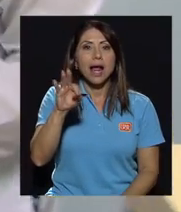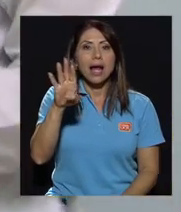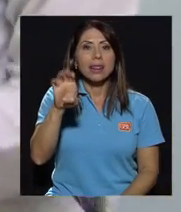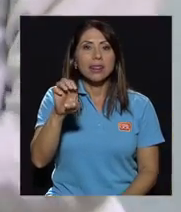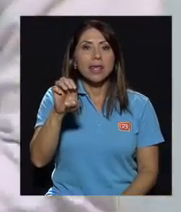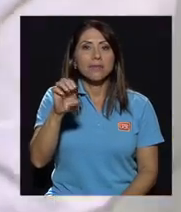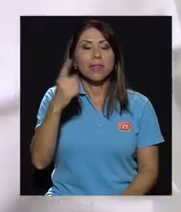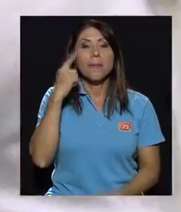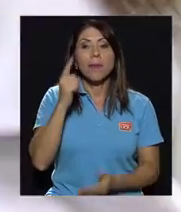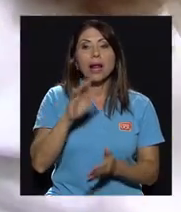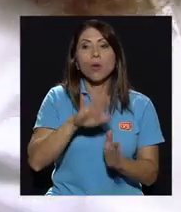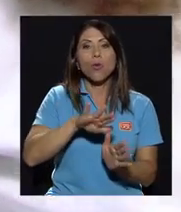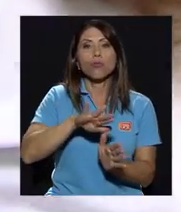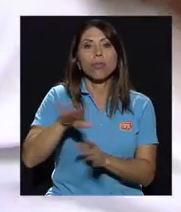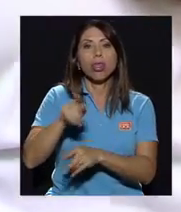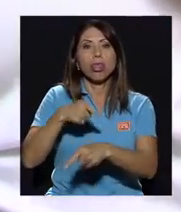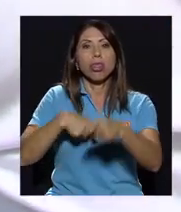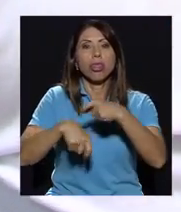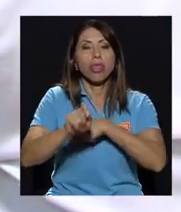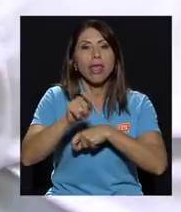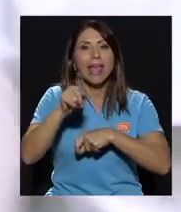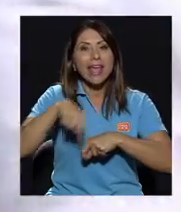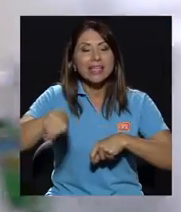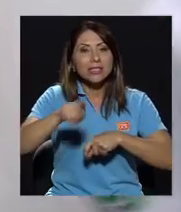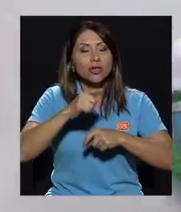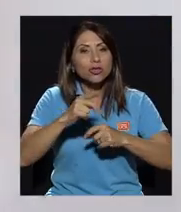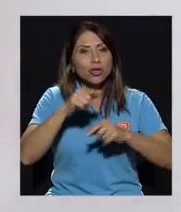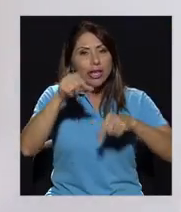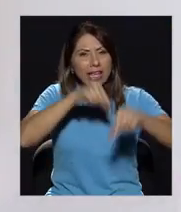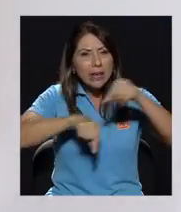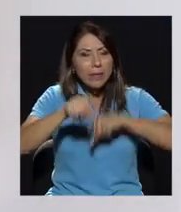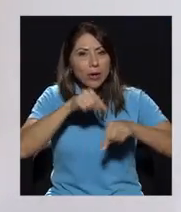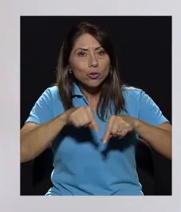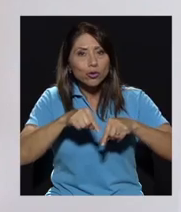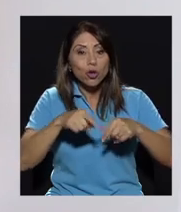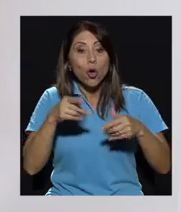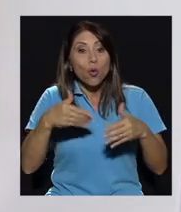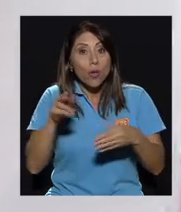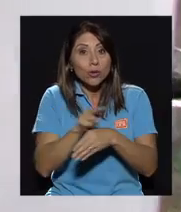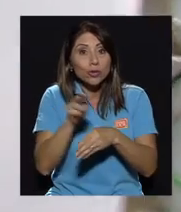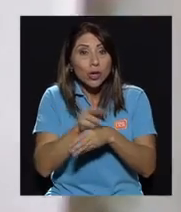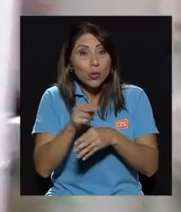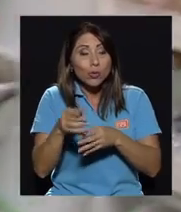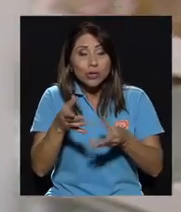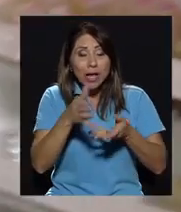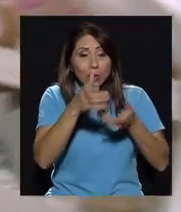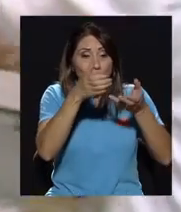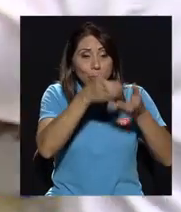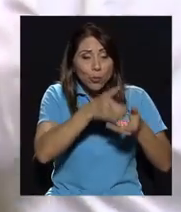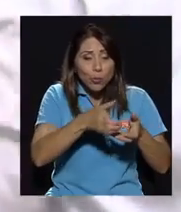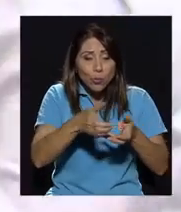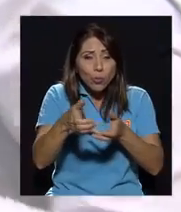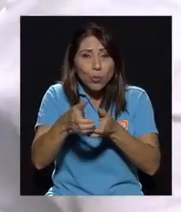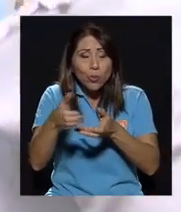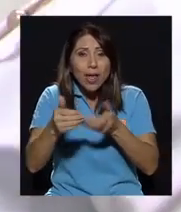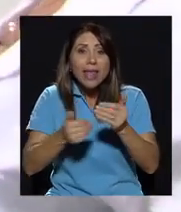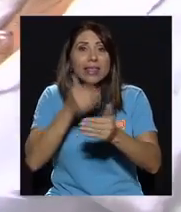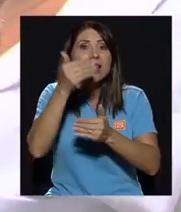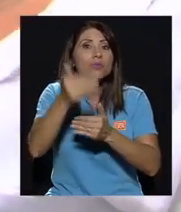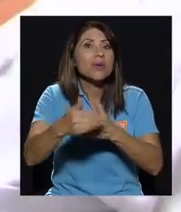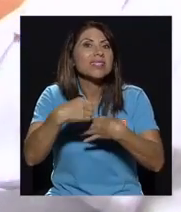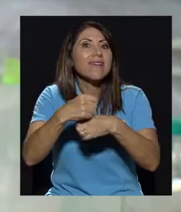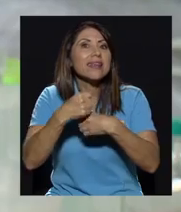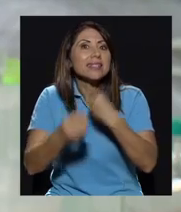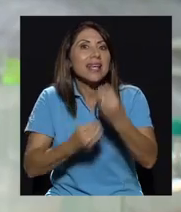fuentes de plaguicida la idea es que después de que se hacen estas aplicaciones se descarten directamente en el bio bed que va a ser un sistema